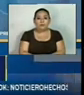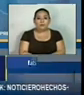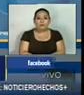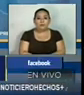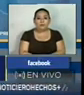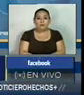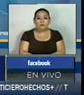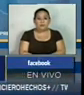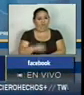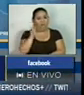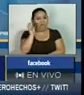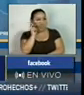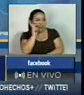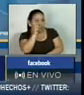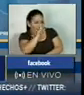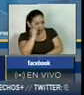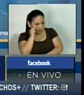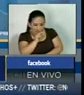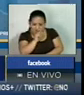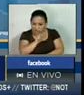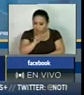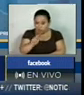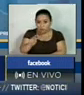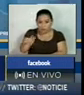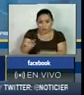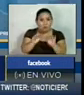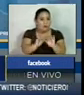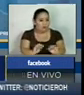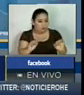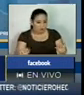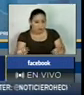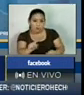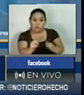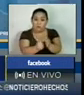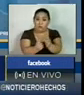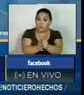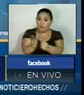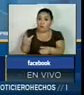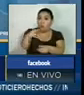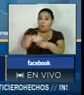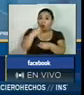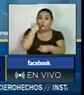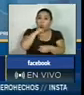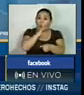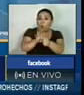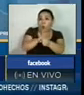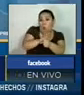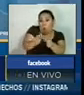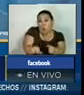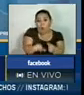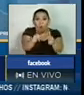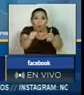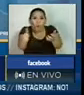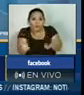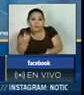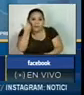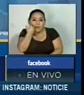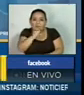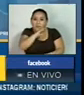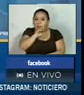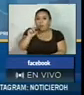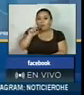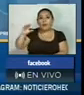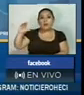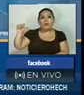Si bien es raro, estamos viendo algunos casos en los que los niños afectados con el virus pueden desarrollar síntomas similares a la enfermedad de